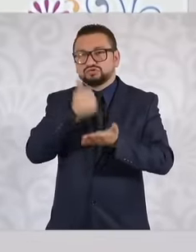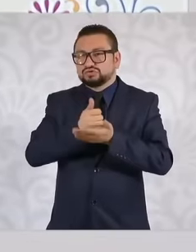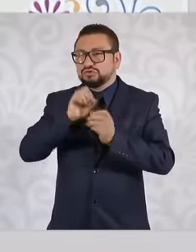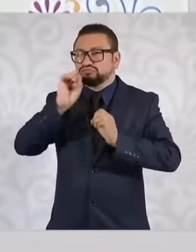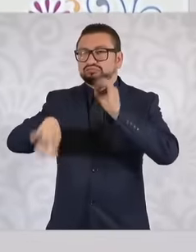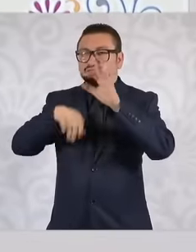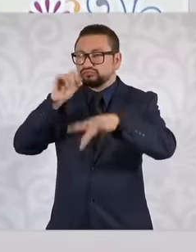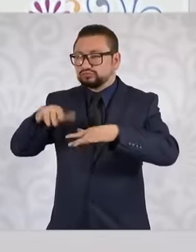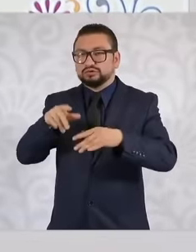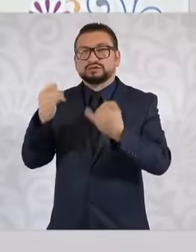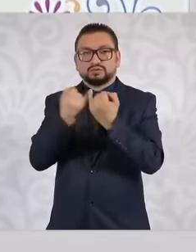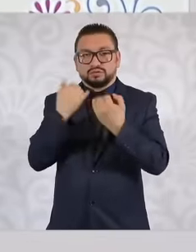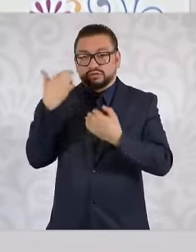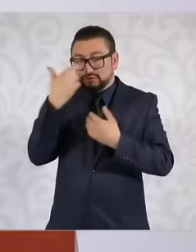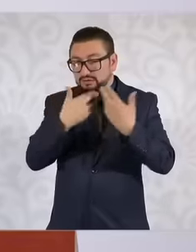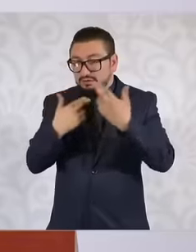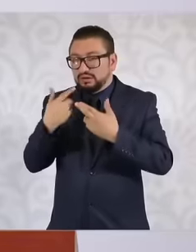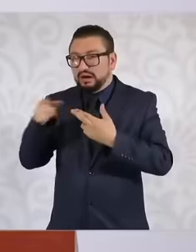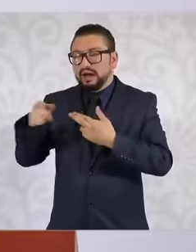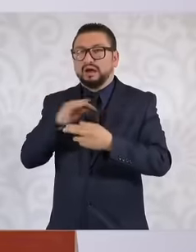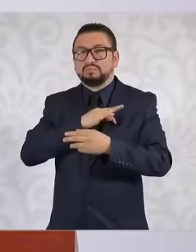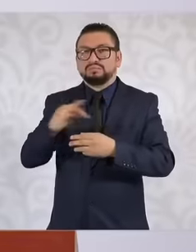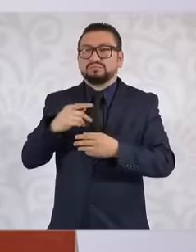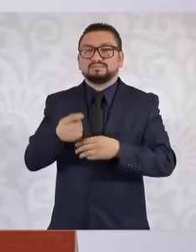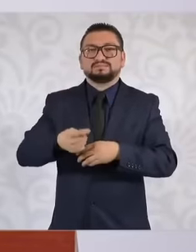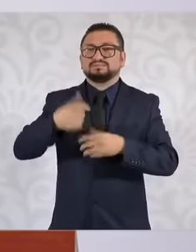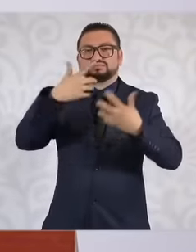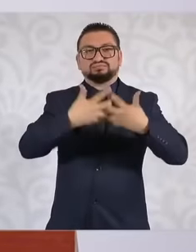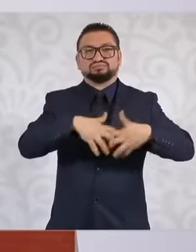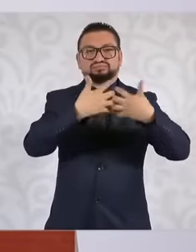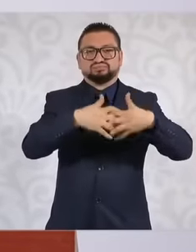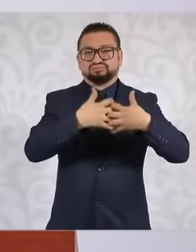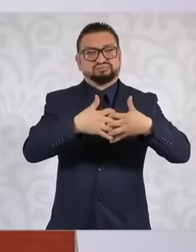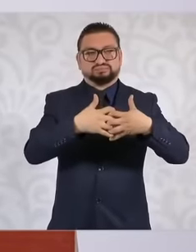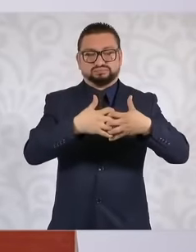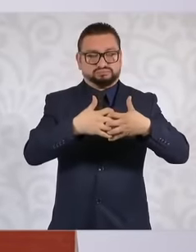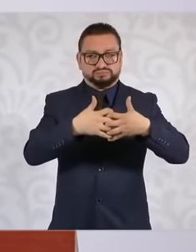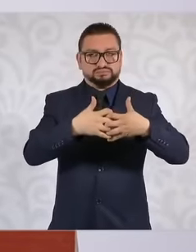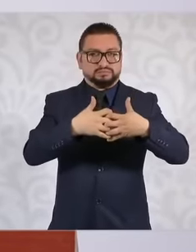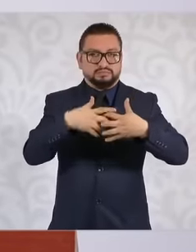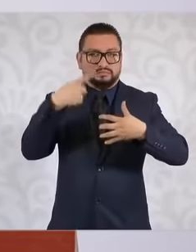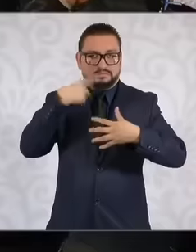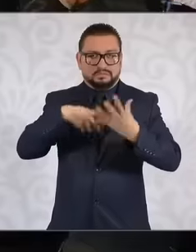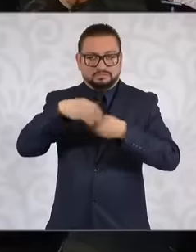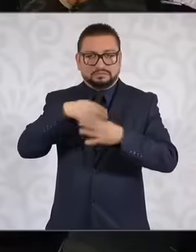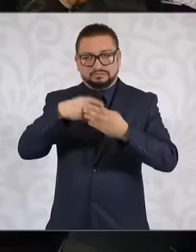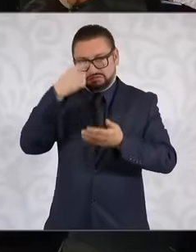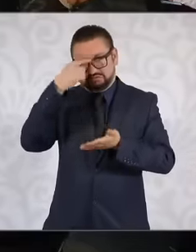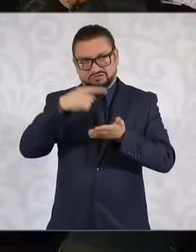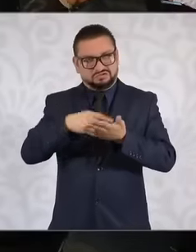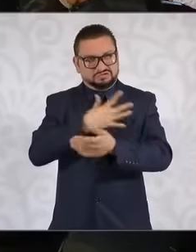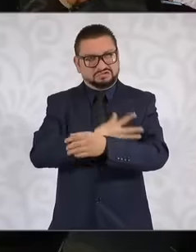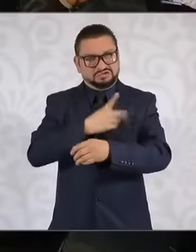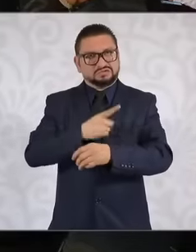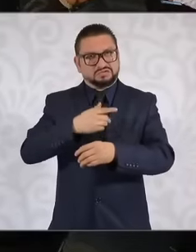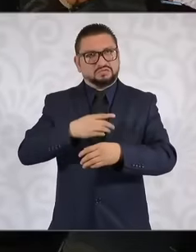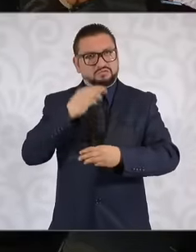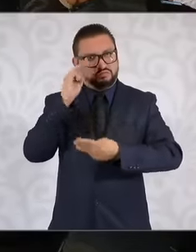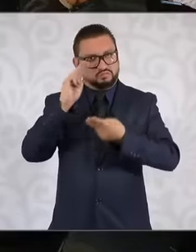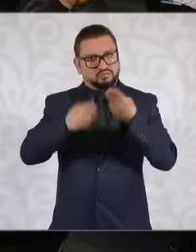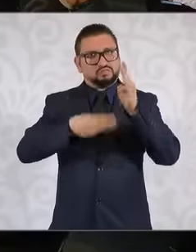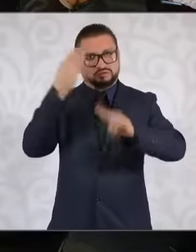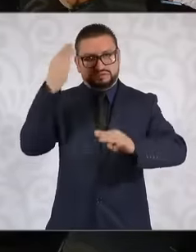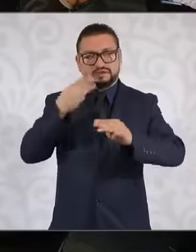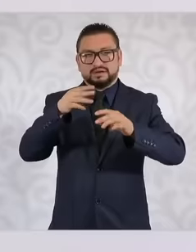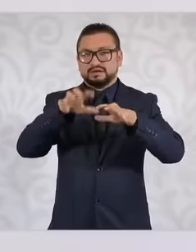ver si podemos realmente generar la primera planta, yo diría, pues francamente creo que en el mundo el primer